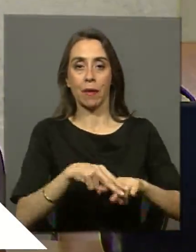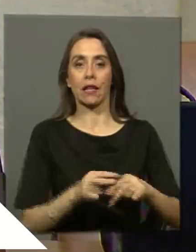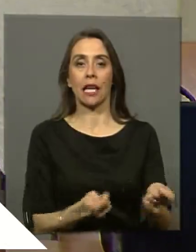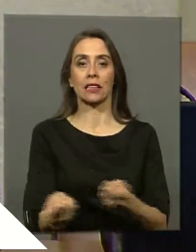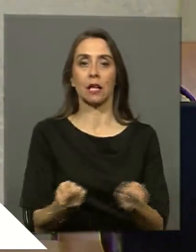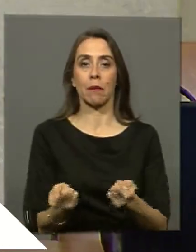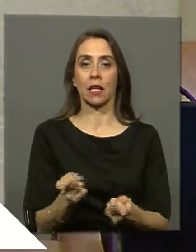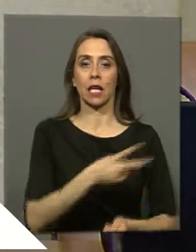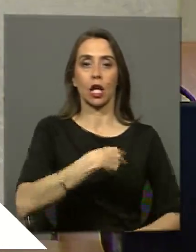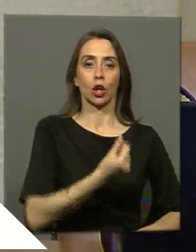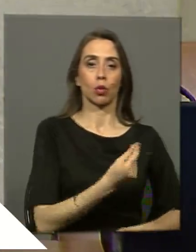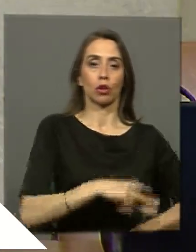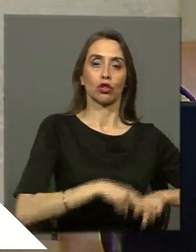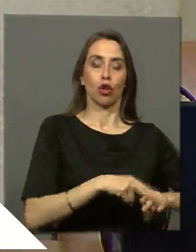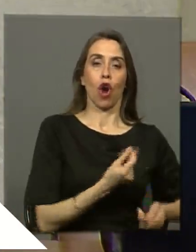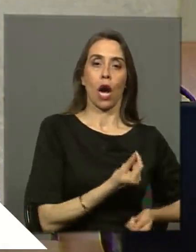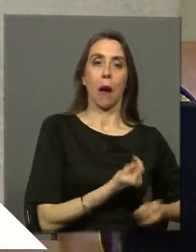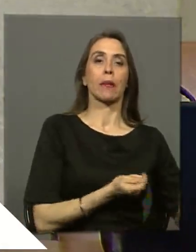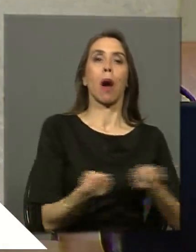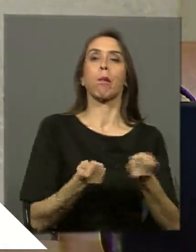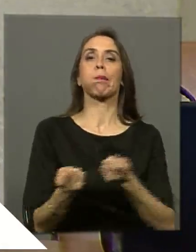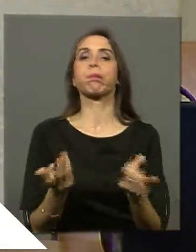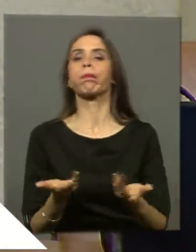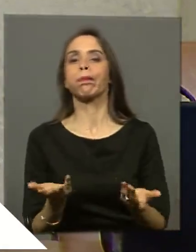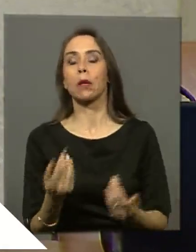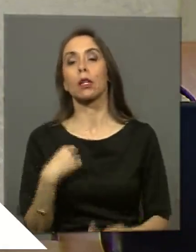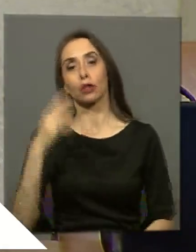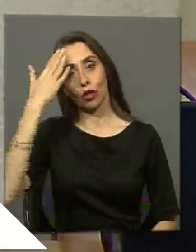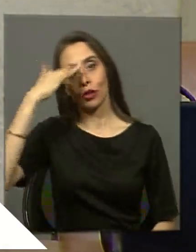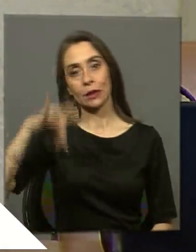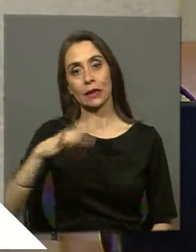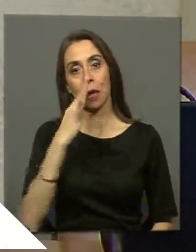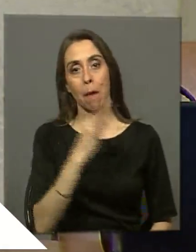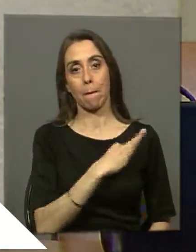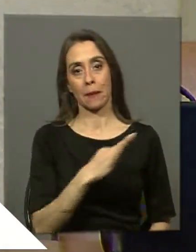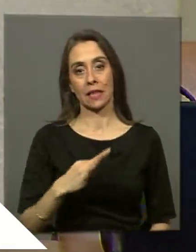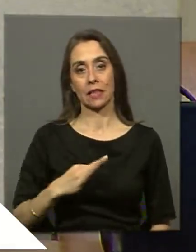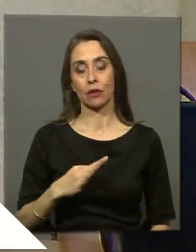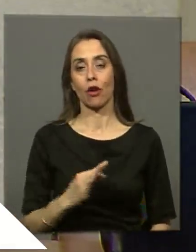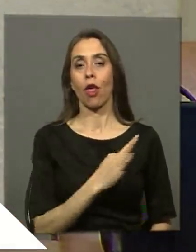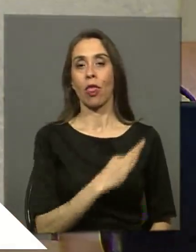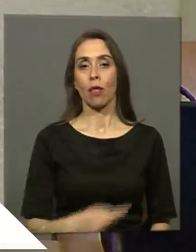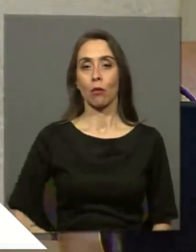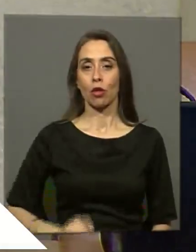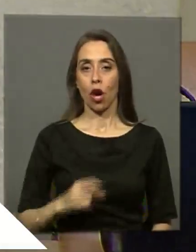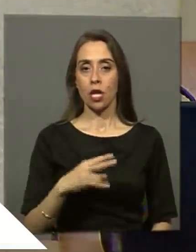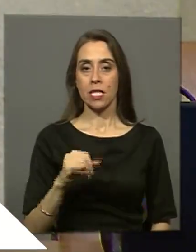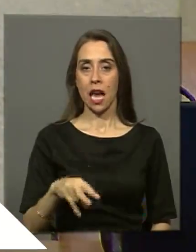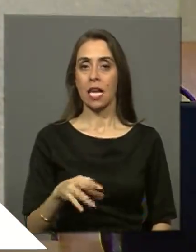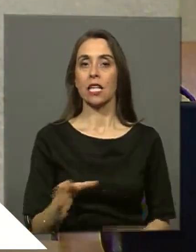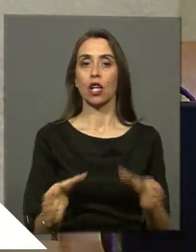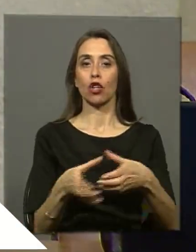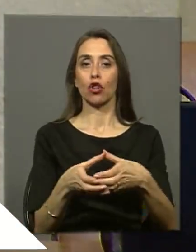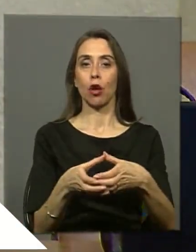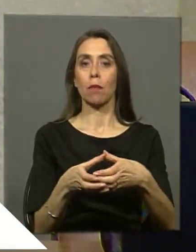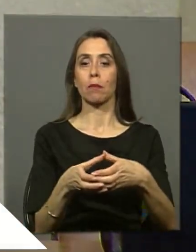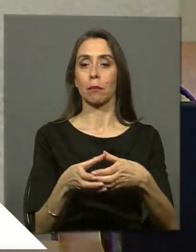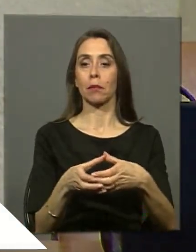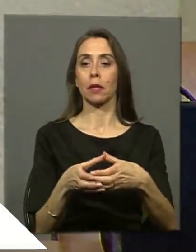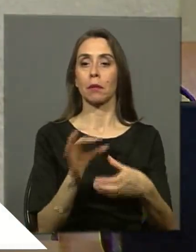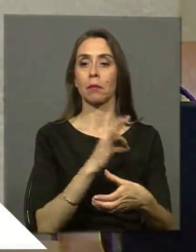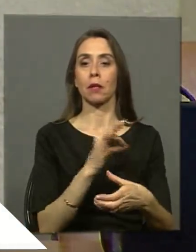capitales que nosotros tenemos pero bueno y ministro yo sé que el diputado Fachaín en la comisión de economía es brillante